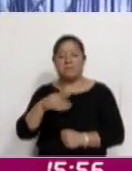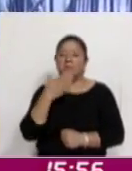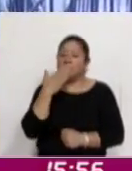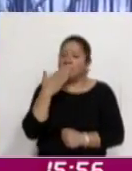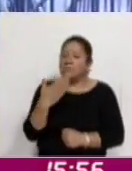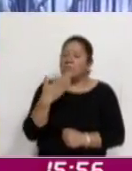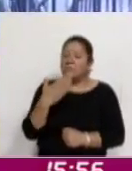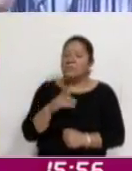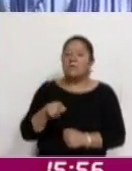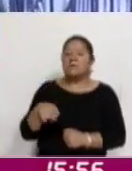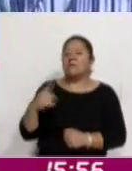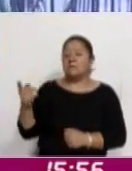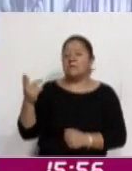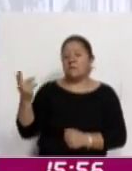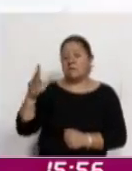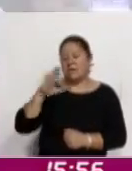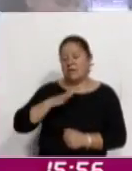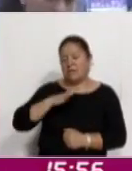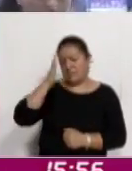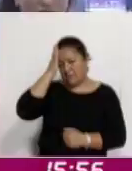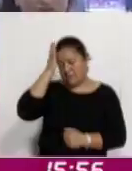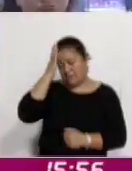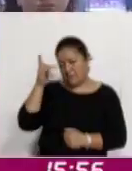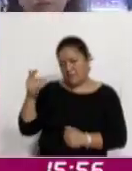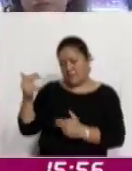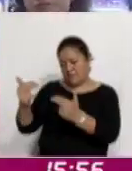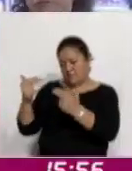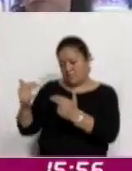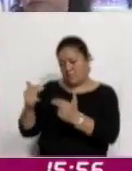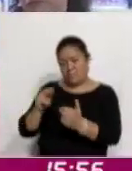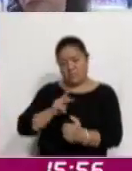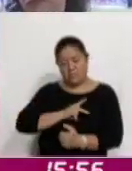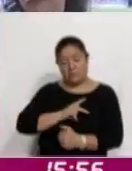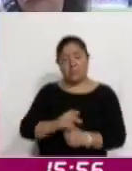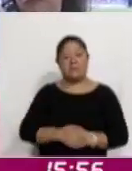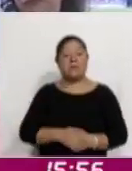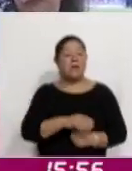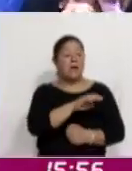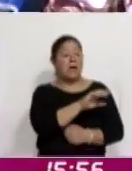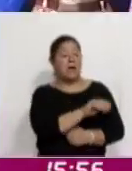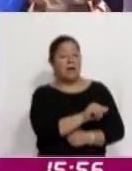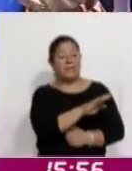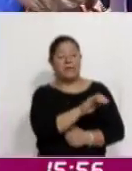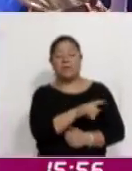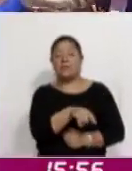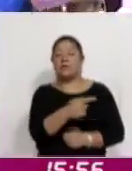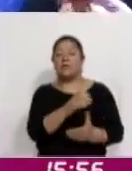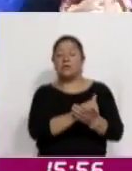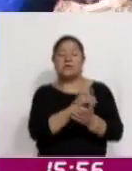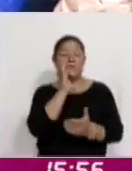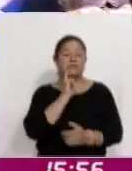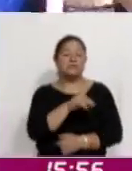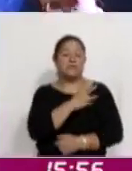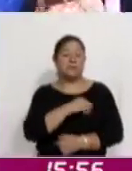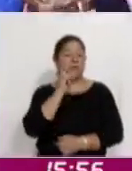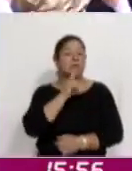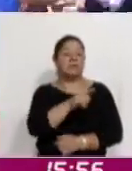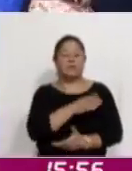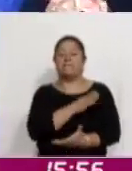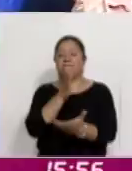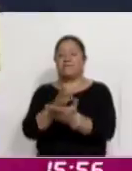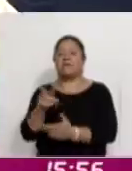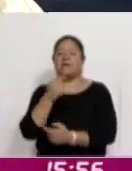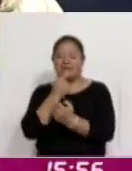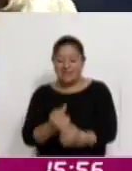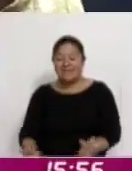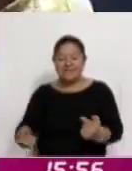parte del patronato. Habacuc Gómez San Luis, junto con su esposa e hija, asistió al espectáculo de Beli y Beto. La pequeña es una gran